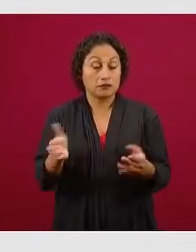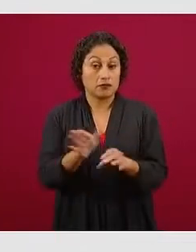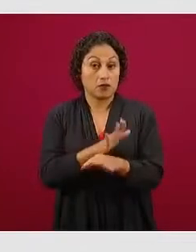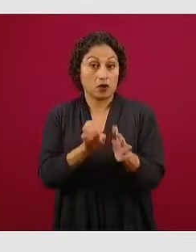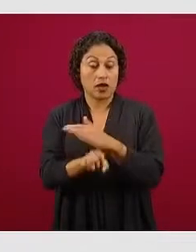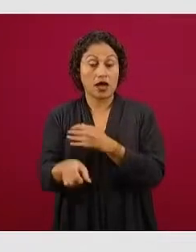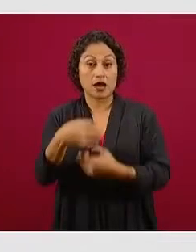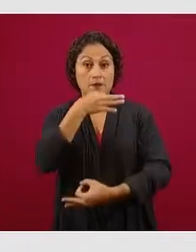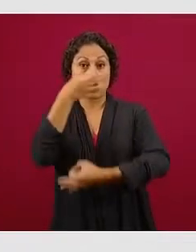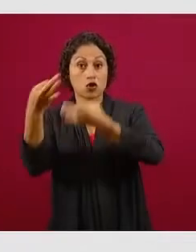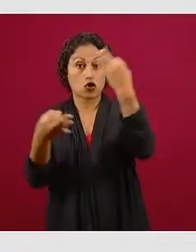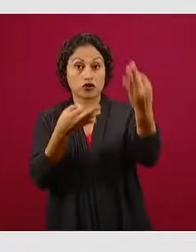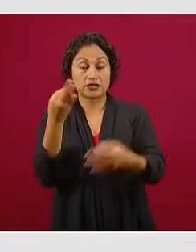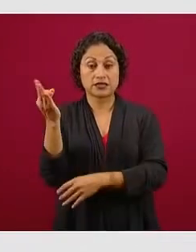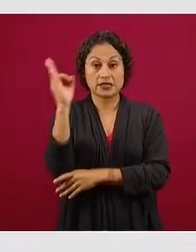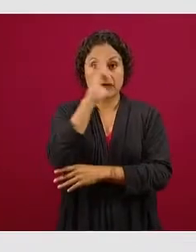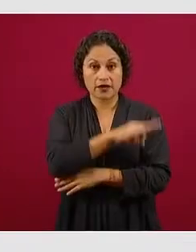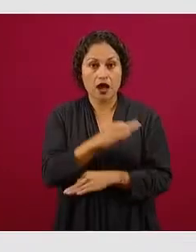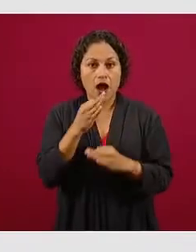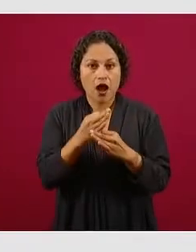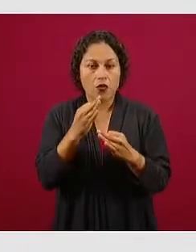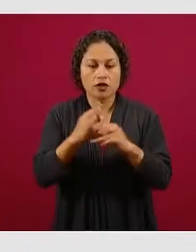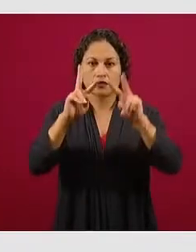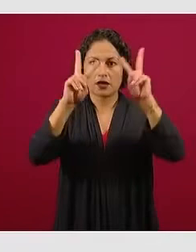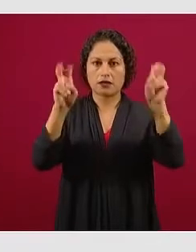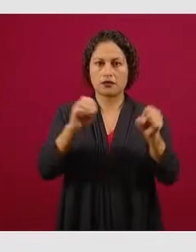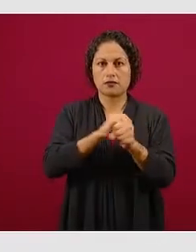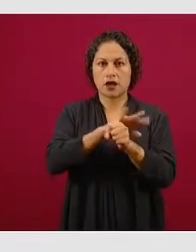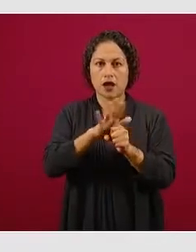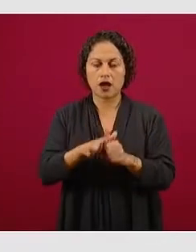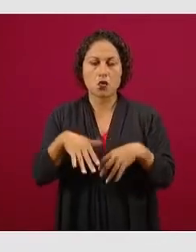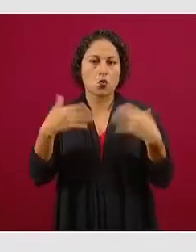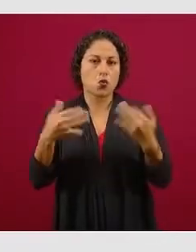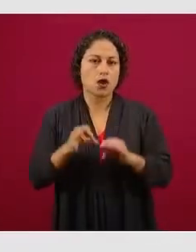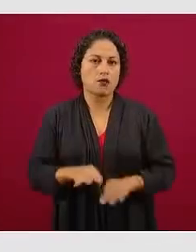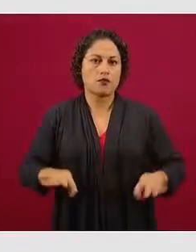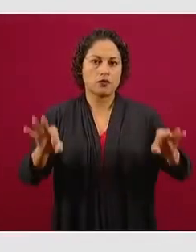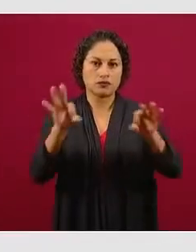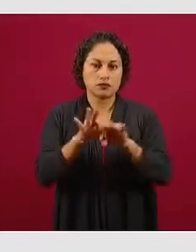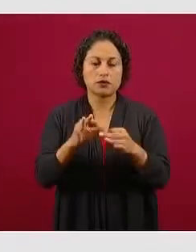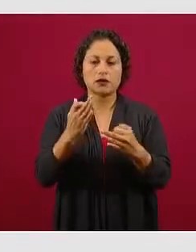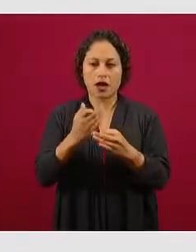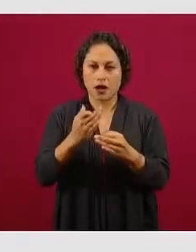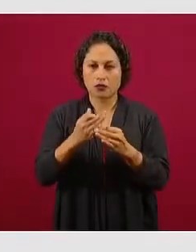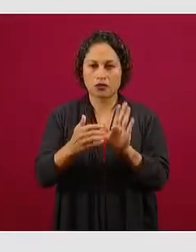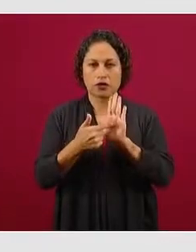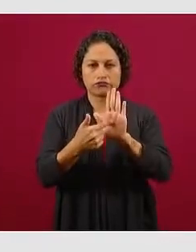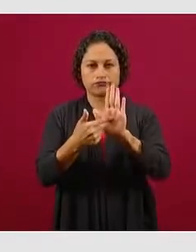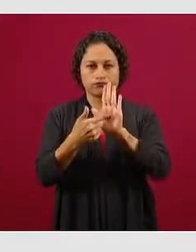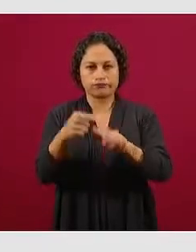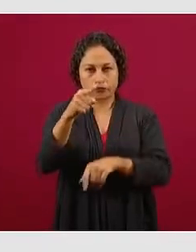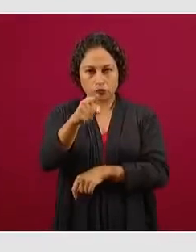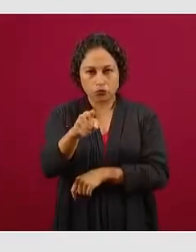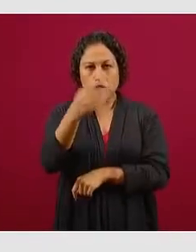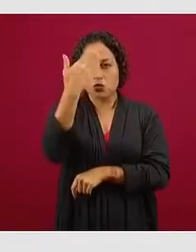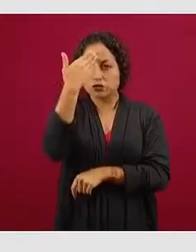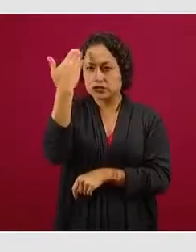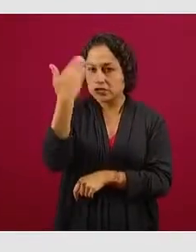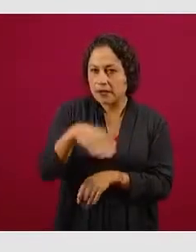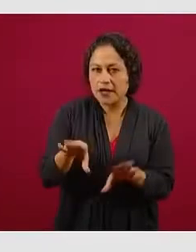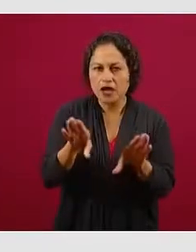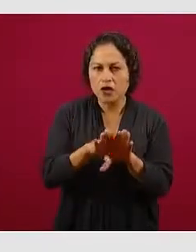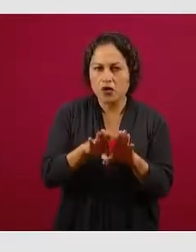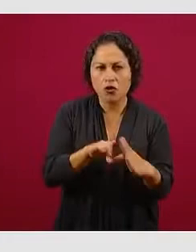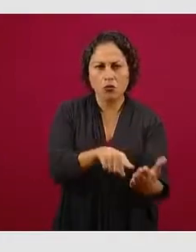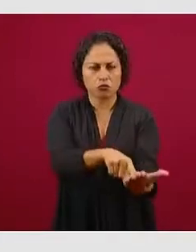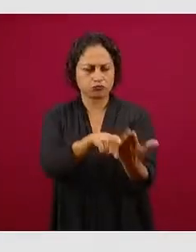sobre todo en estos momentos de la pandemia por el COVID-19. Ahora vamos a conocer cada uno de los pasos para detectar las noticias falsas que